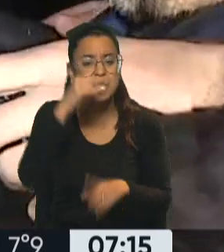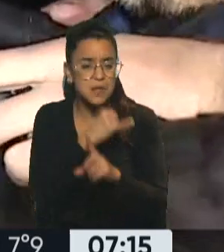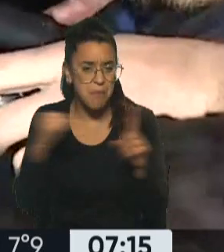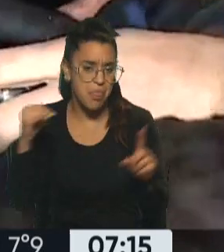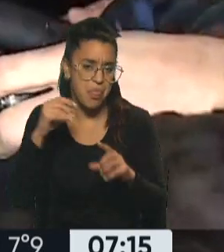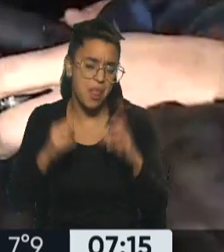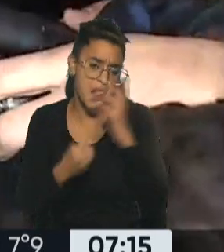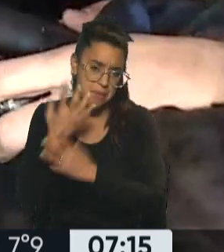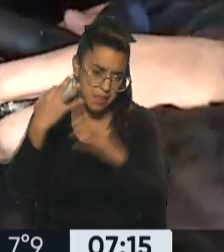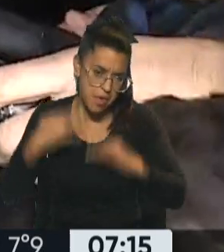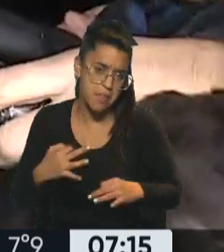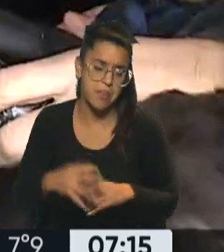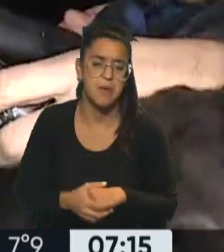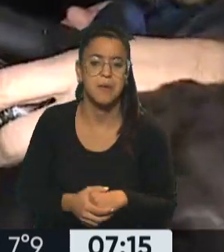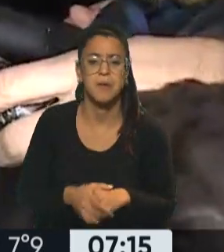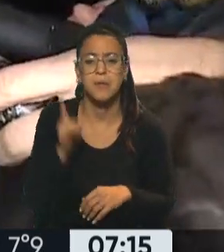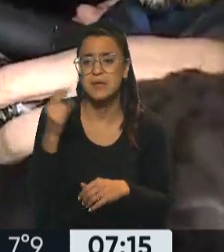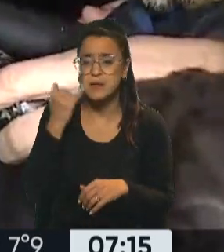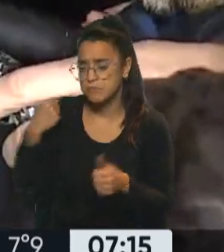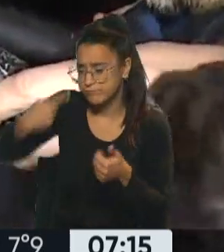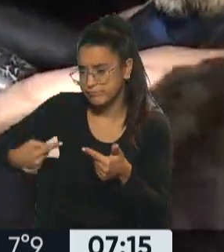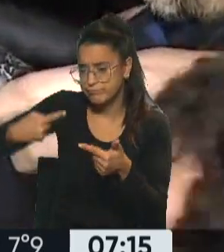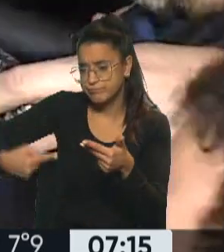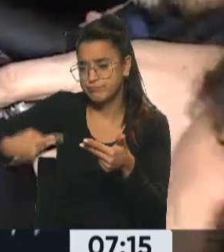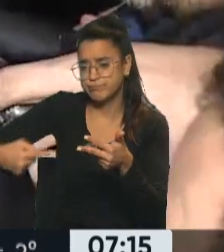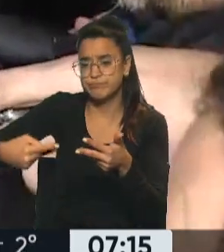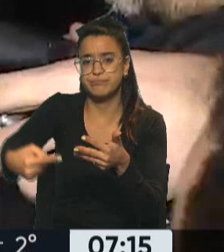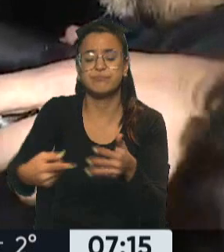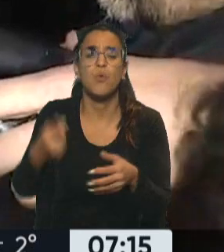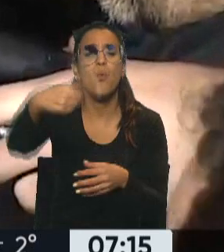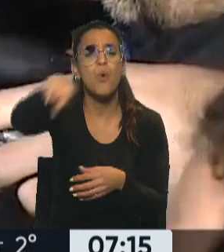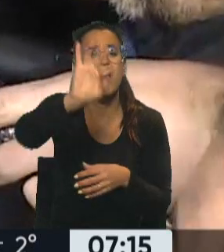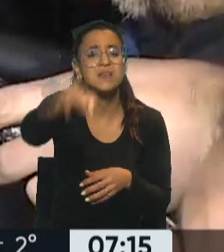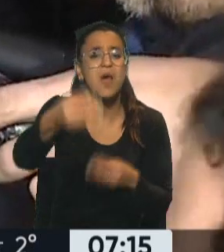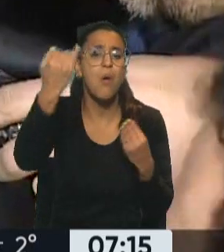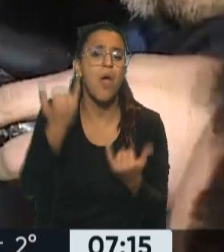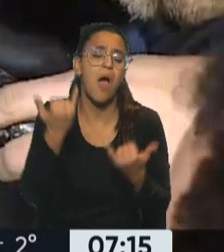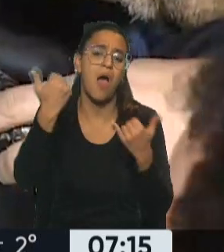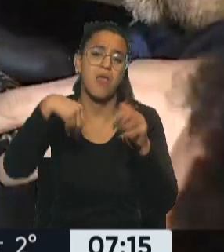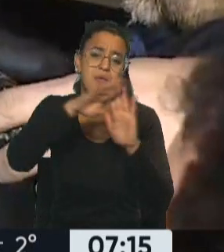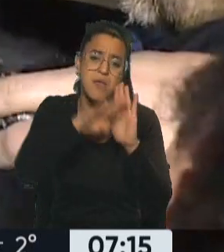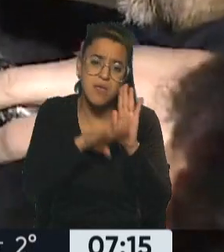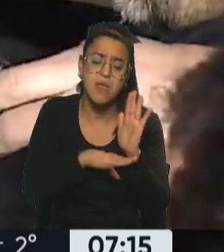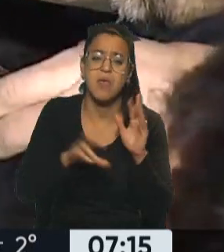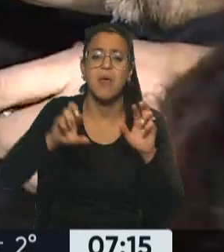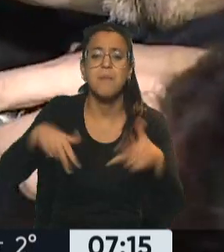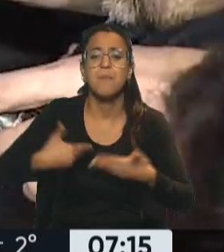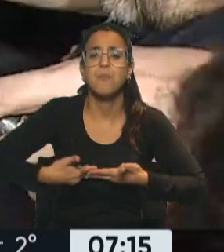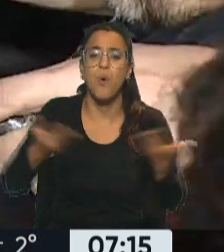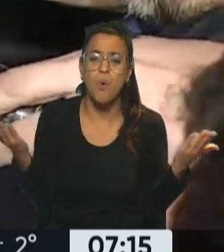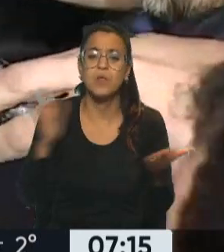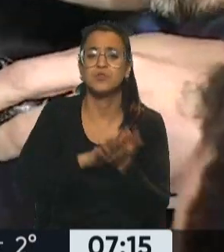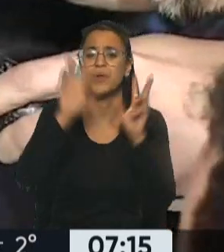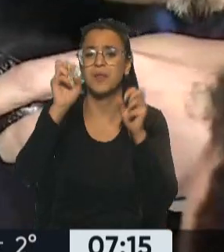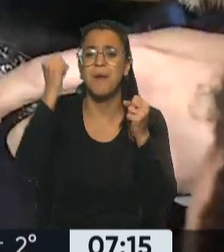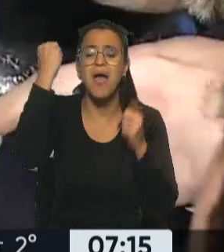de la mañana, tal cual lo venimos haciendo a menudo. Ustedes saben que hay una serie de políticas públicas en materia